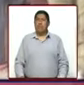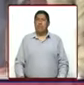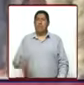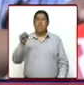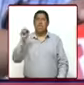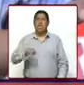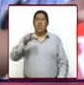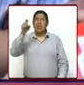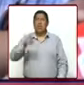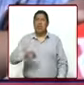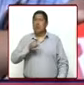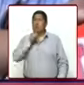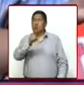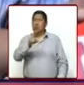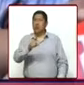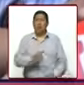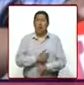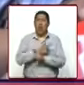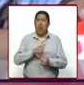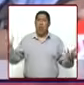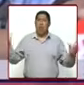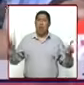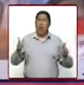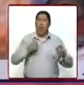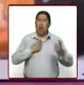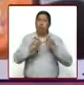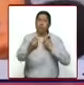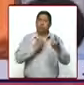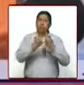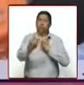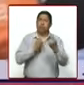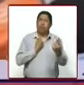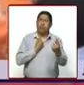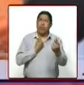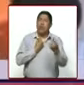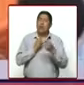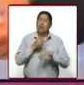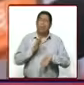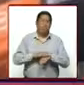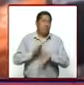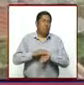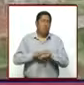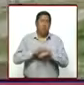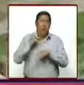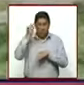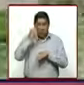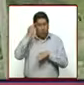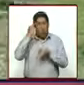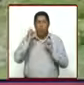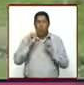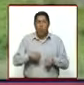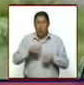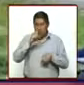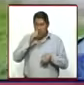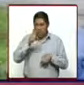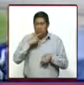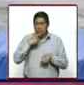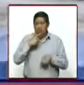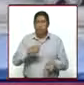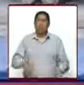Sí o sí deben garantizar la libre circulación de nuestro país. Le llamamos al gobierno para que pueda intervenir.